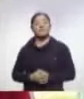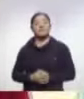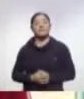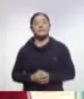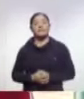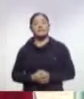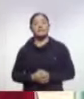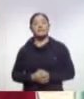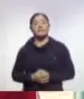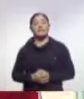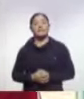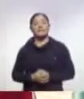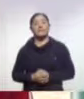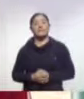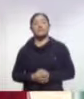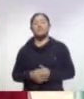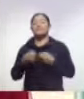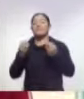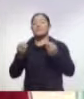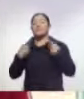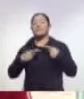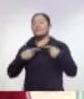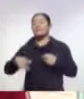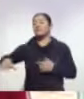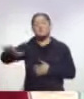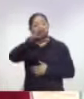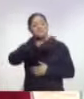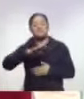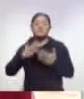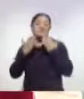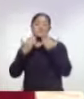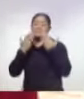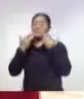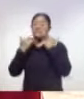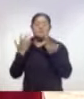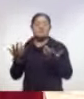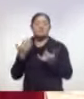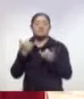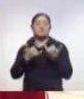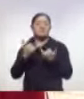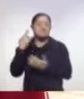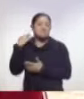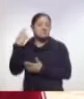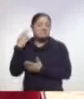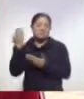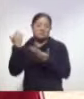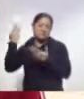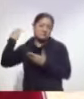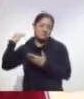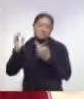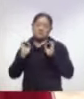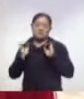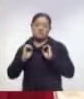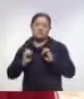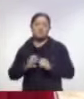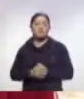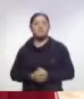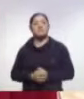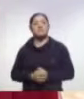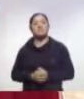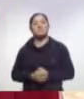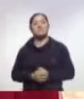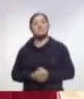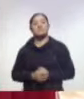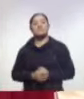Muchos de los aquí presentes no tuvimos la dicha de tener en su momento. Un regalo de Reyes,